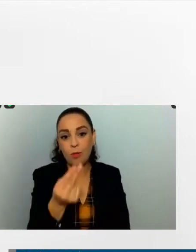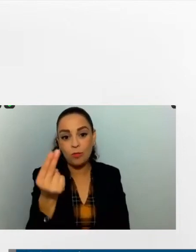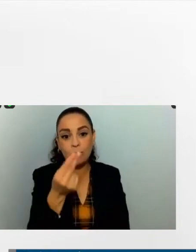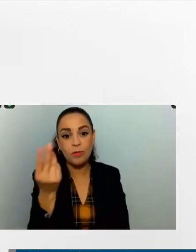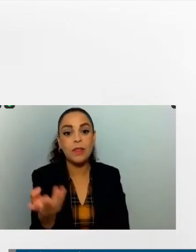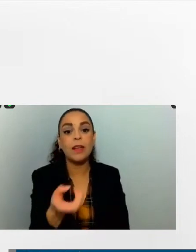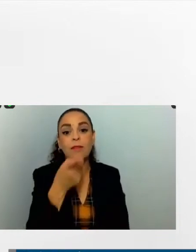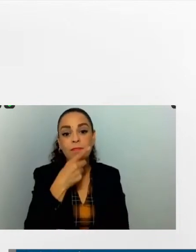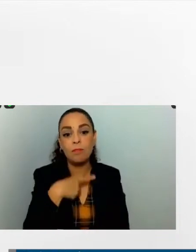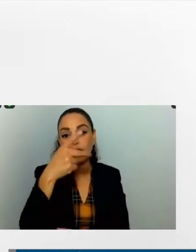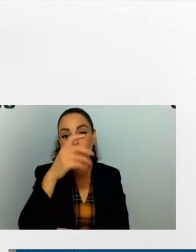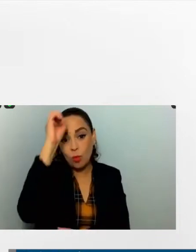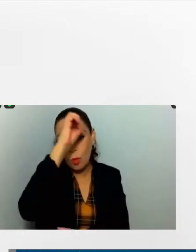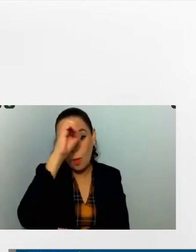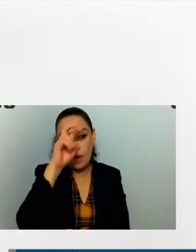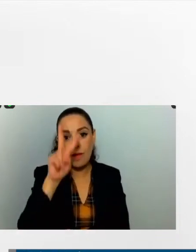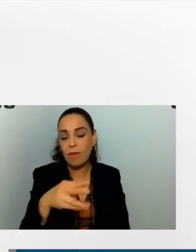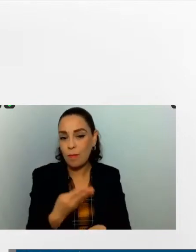interesante.